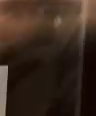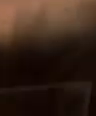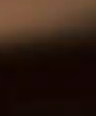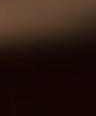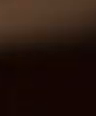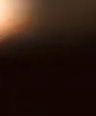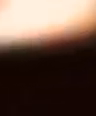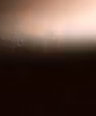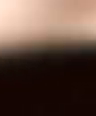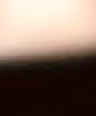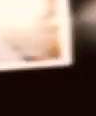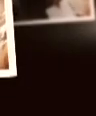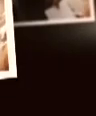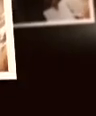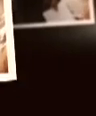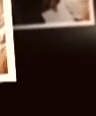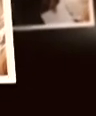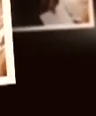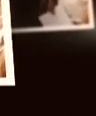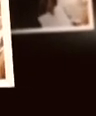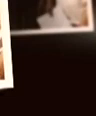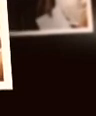jóvenes por la vida,